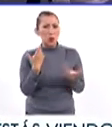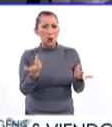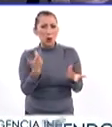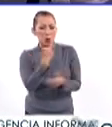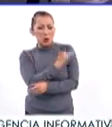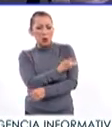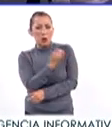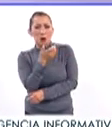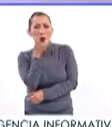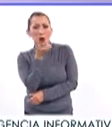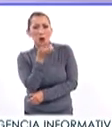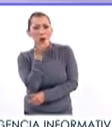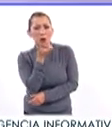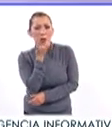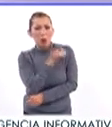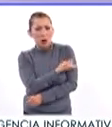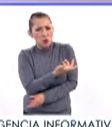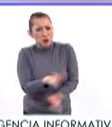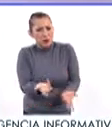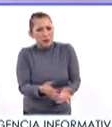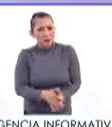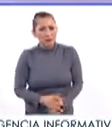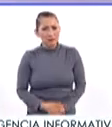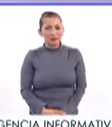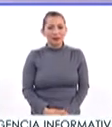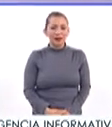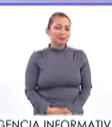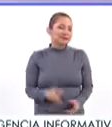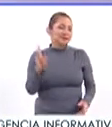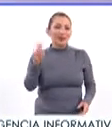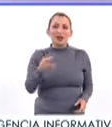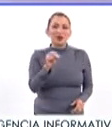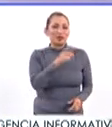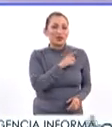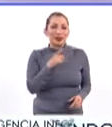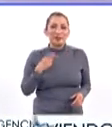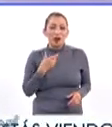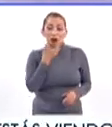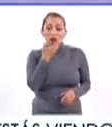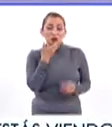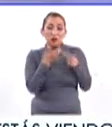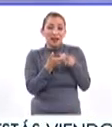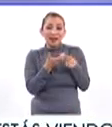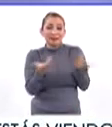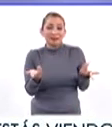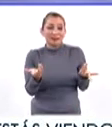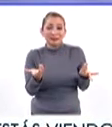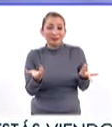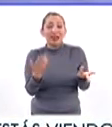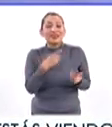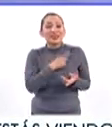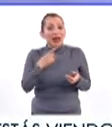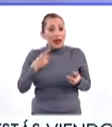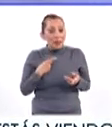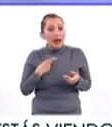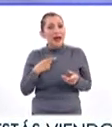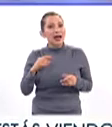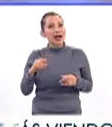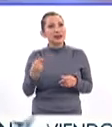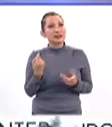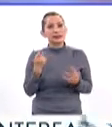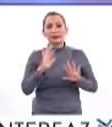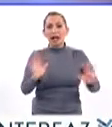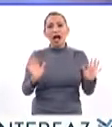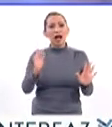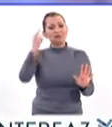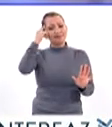la costumbre de las vacunas. Pues es que en realidad no debiera de ser una costumbre, o sea, claro. Más bien debiera de ser